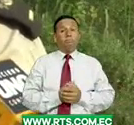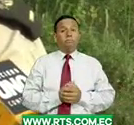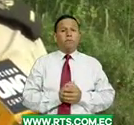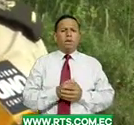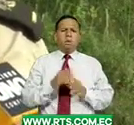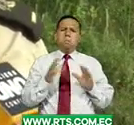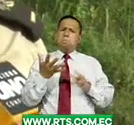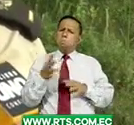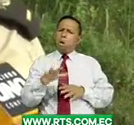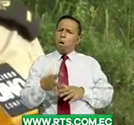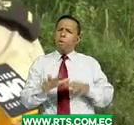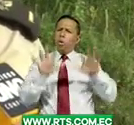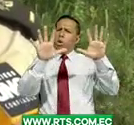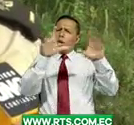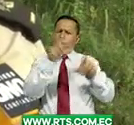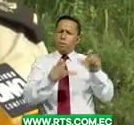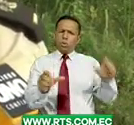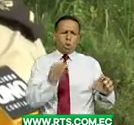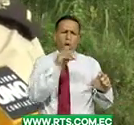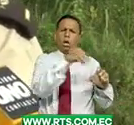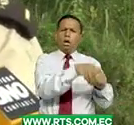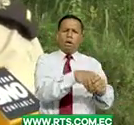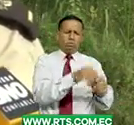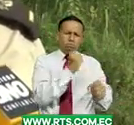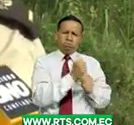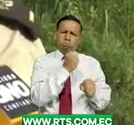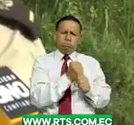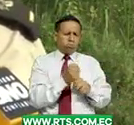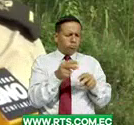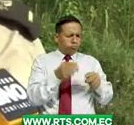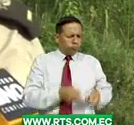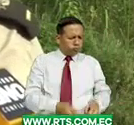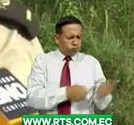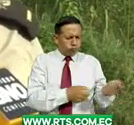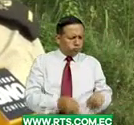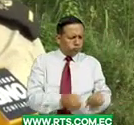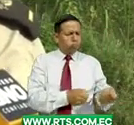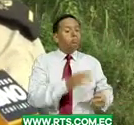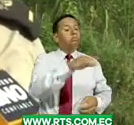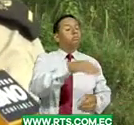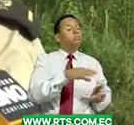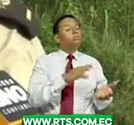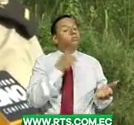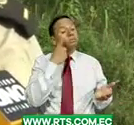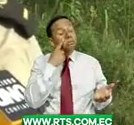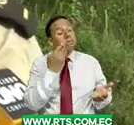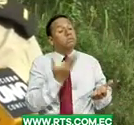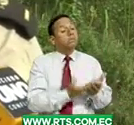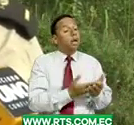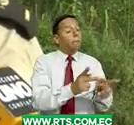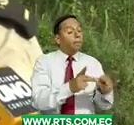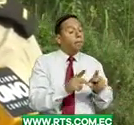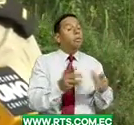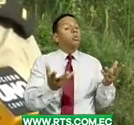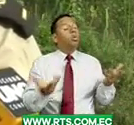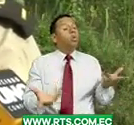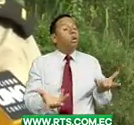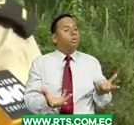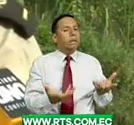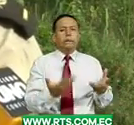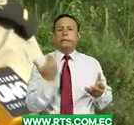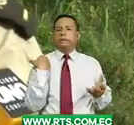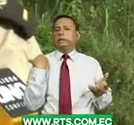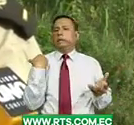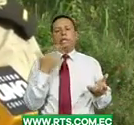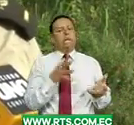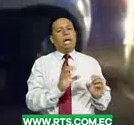se dedicaban a la extracción minera en esta mina, que donde se les pidió documentos y todo, pero no tienen ningún tipo de documentos para realizar